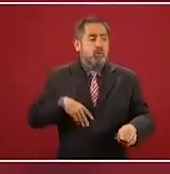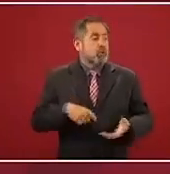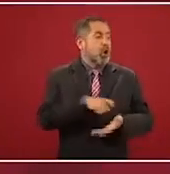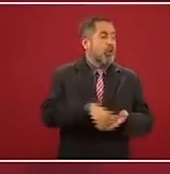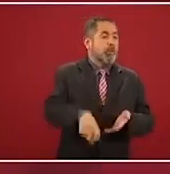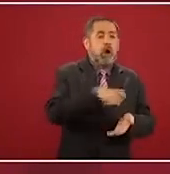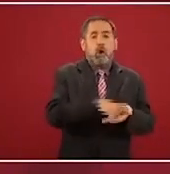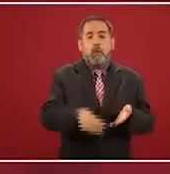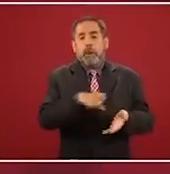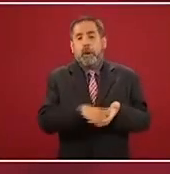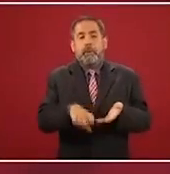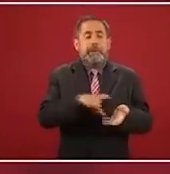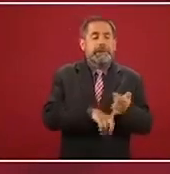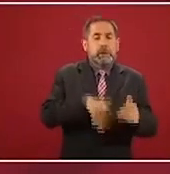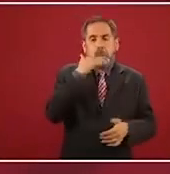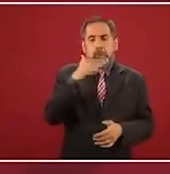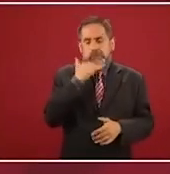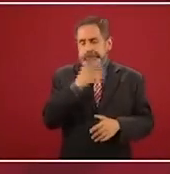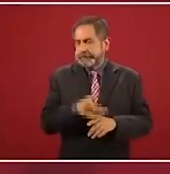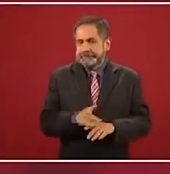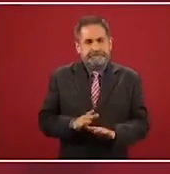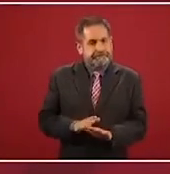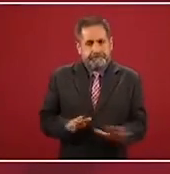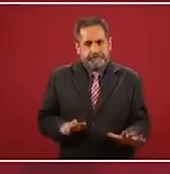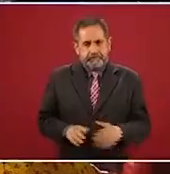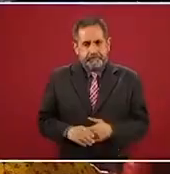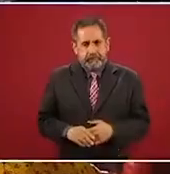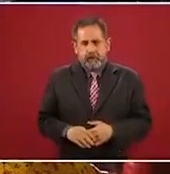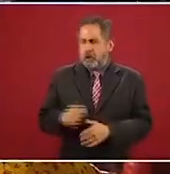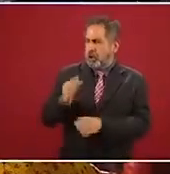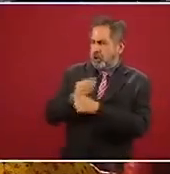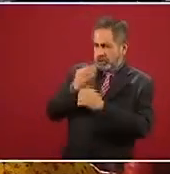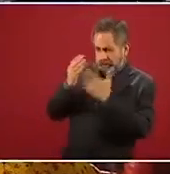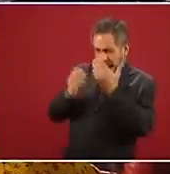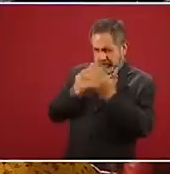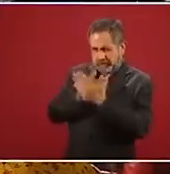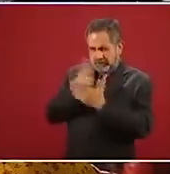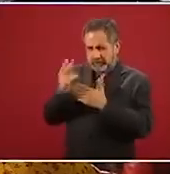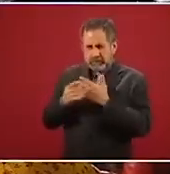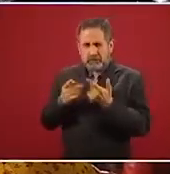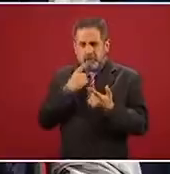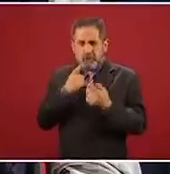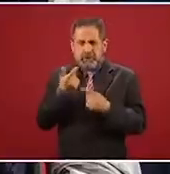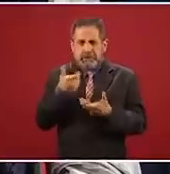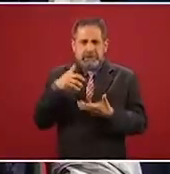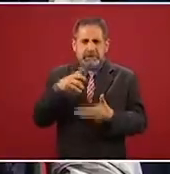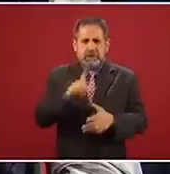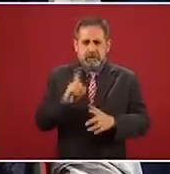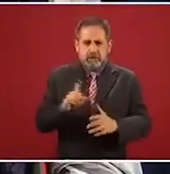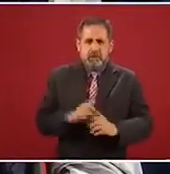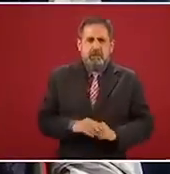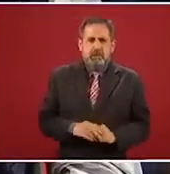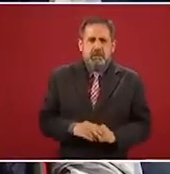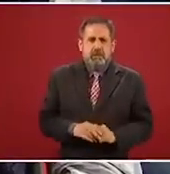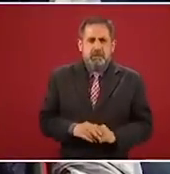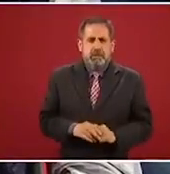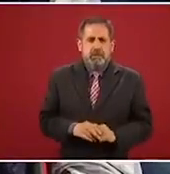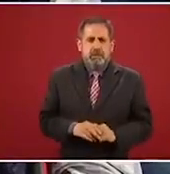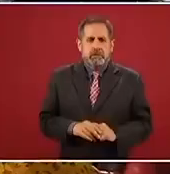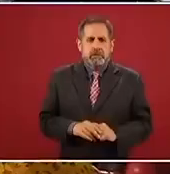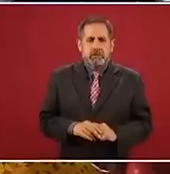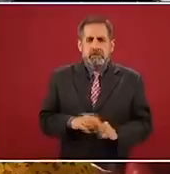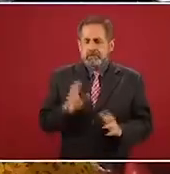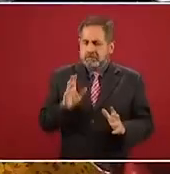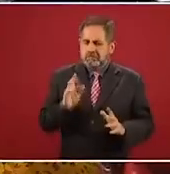fuente de corrupción. Entonces, está en estudio el proyecto, ¿no? Sí, no sí, va a ser sí. cuestión de dinero. No, no, no, no, no, no, no, no.